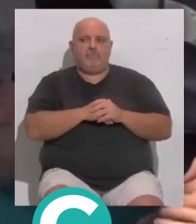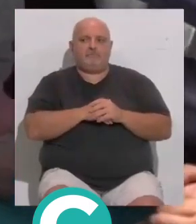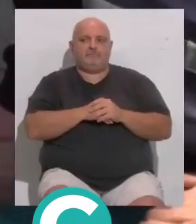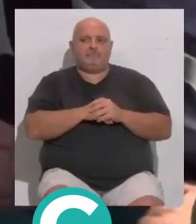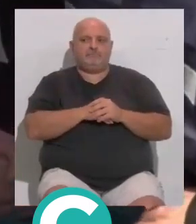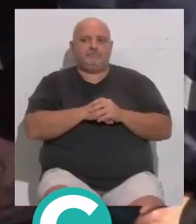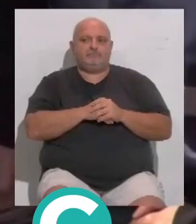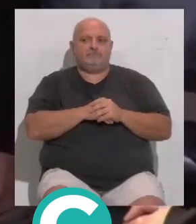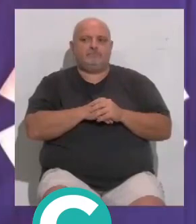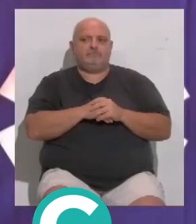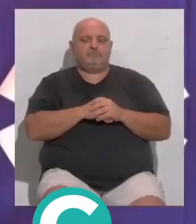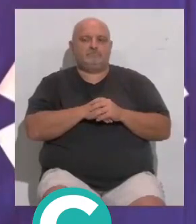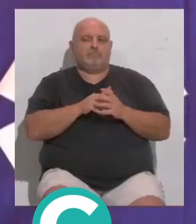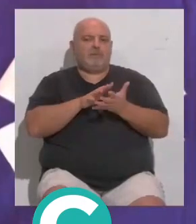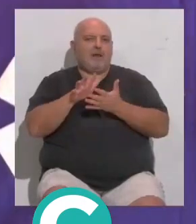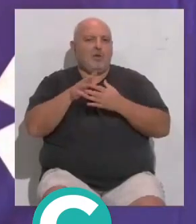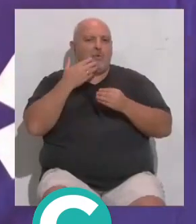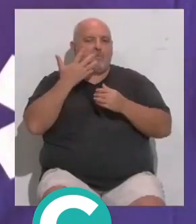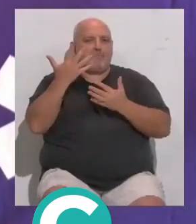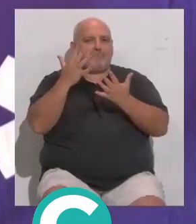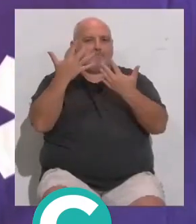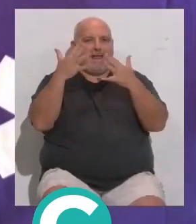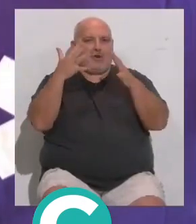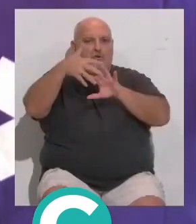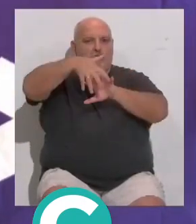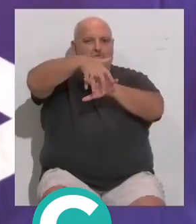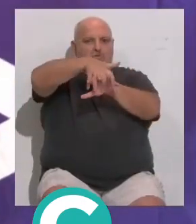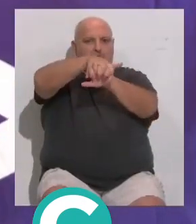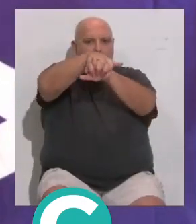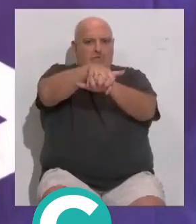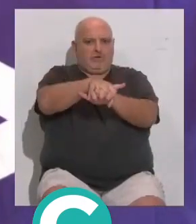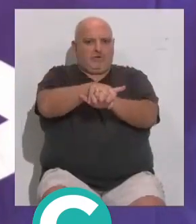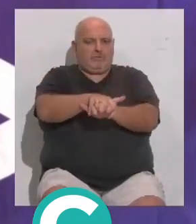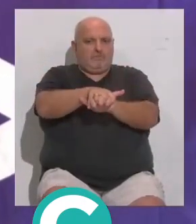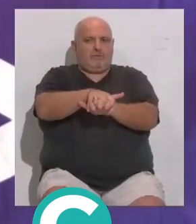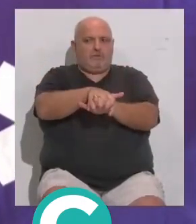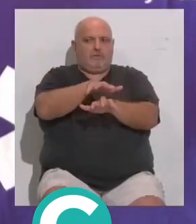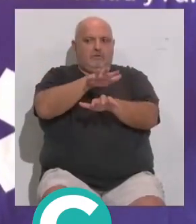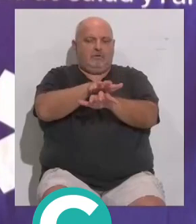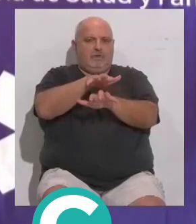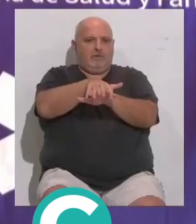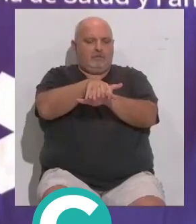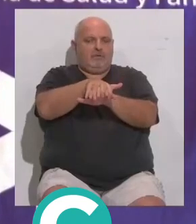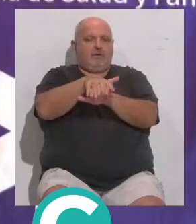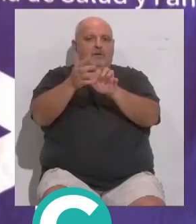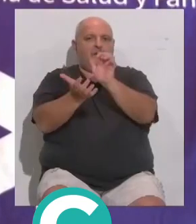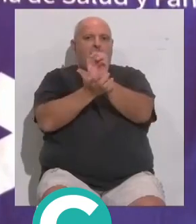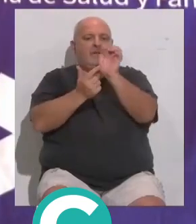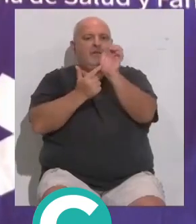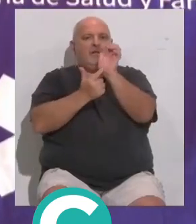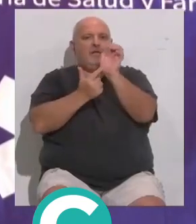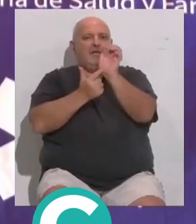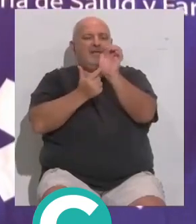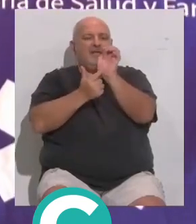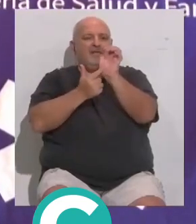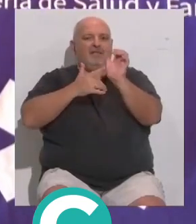Eso es. Fuerte, más fuerte. Le explicamos cómo tienen que poner las manos. Una mano agarra la otra, el talón se apoya en